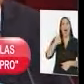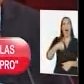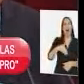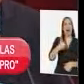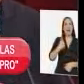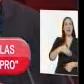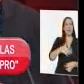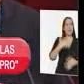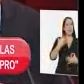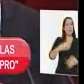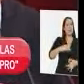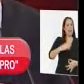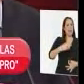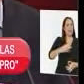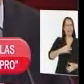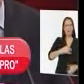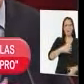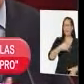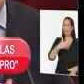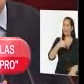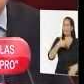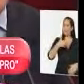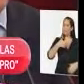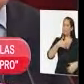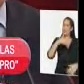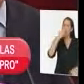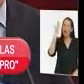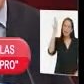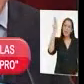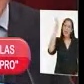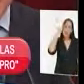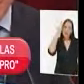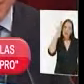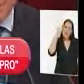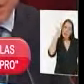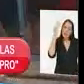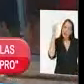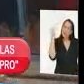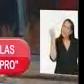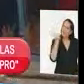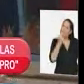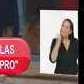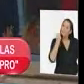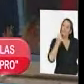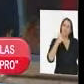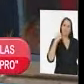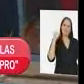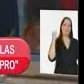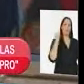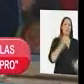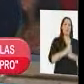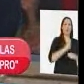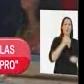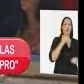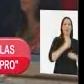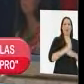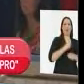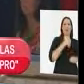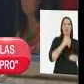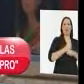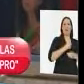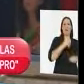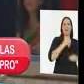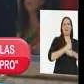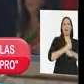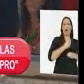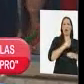las cámaras. Me refiero a Pinedo y Monzó, por ejemplo. Y sin embargo, a mí me da la impresión que no son los que están más cerca de la oreja del presidente cuando el presidente